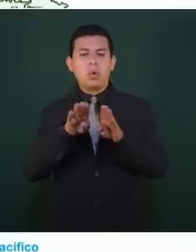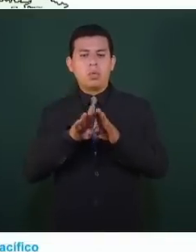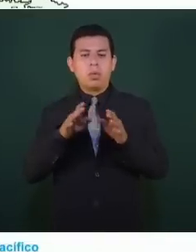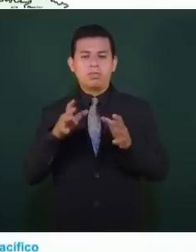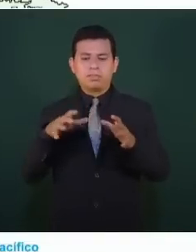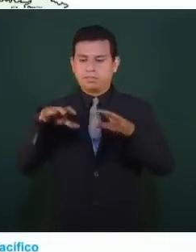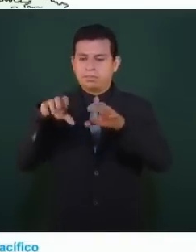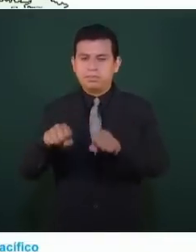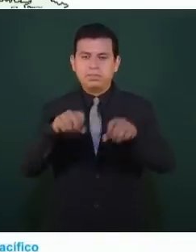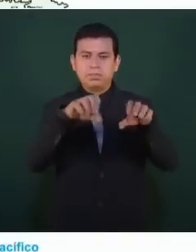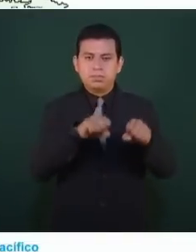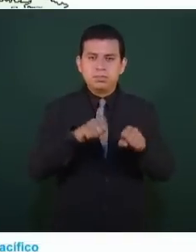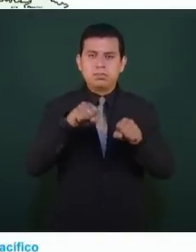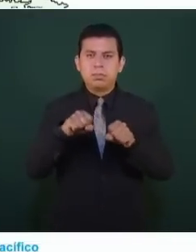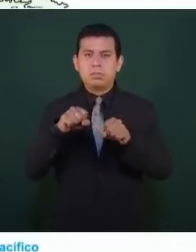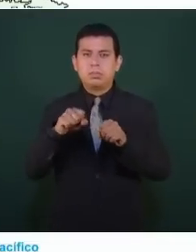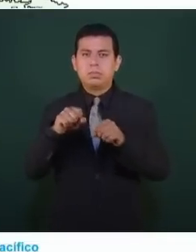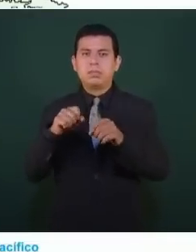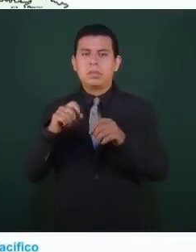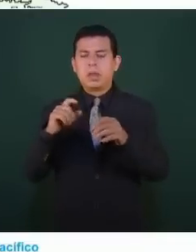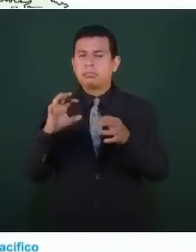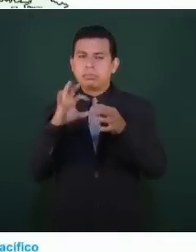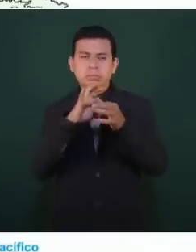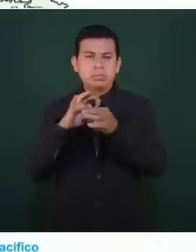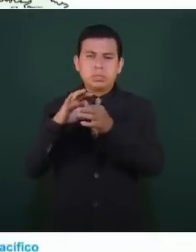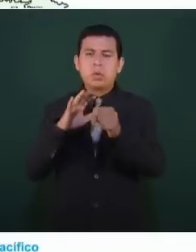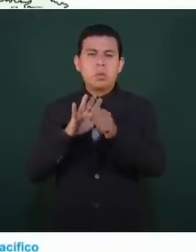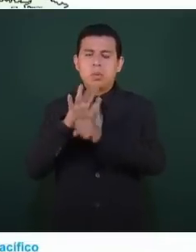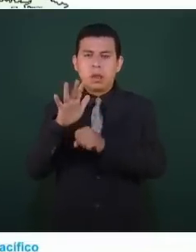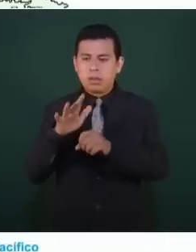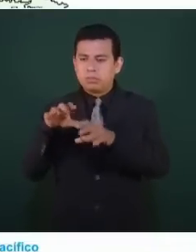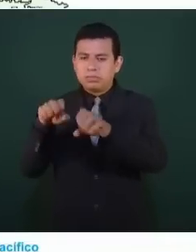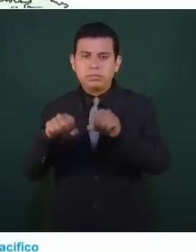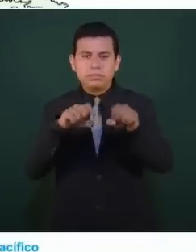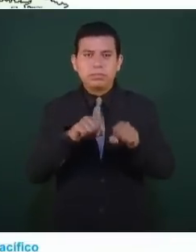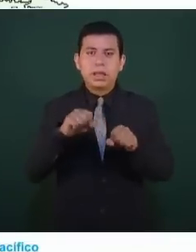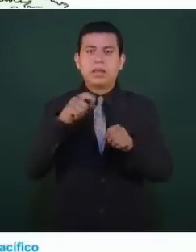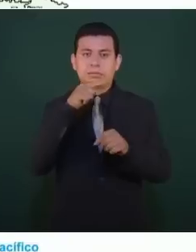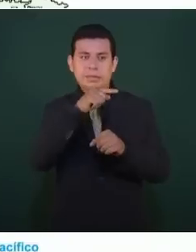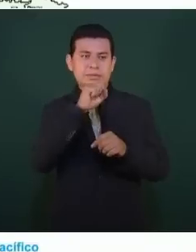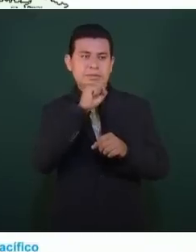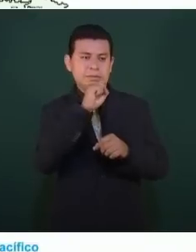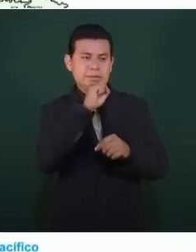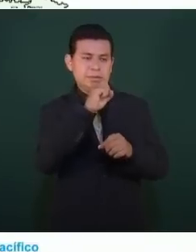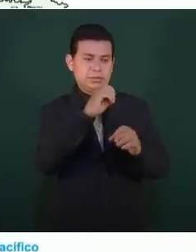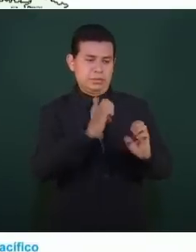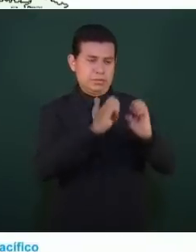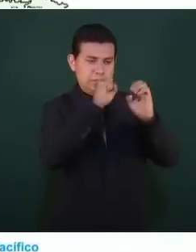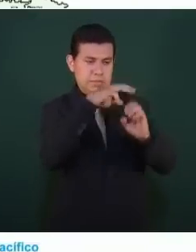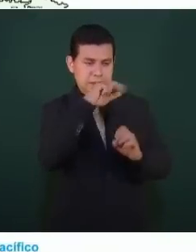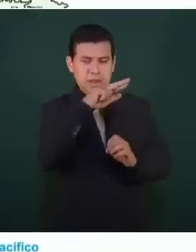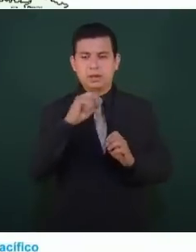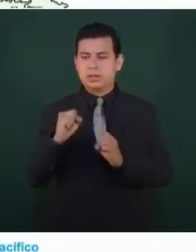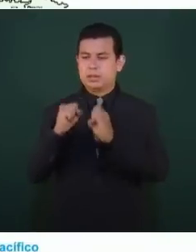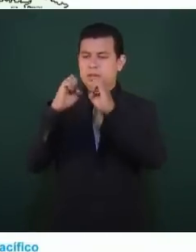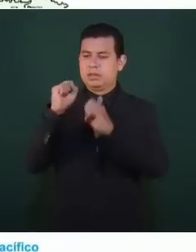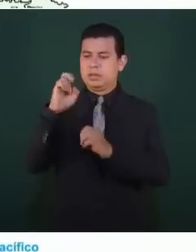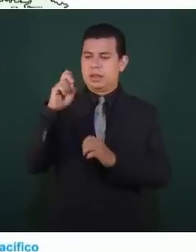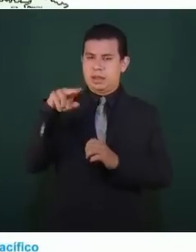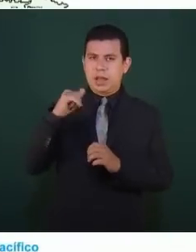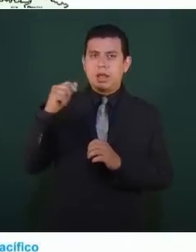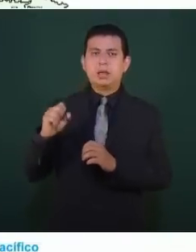aseguramiento con una actividad conjunta entre la Secretaría de Marina, la Secretaría de la Defensa y la